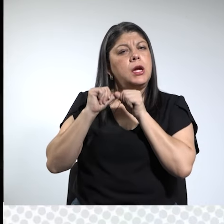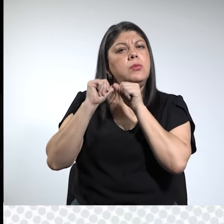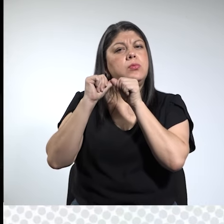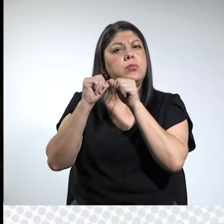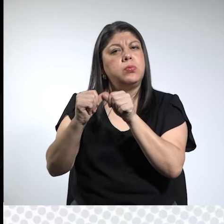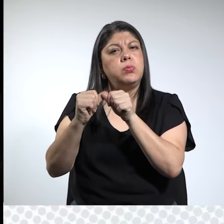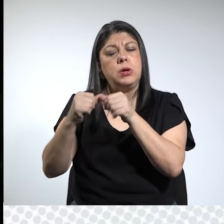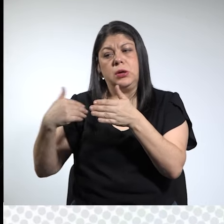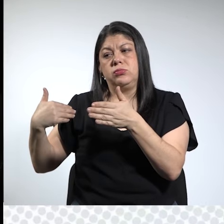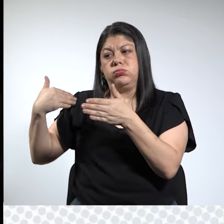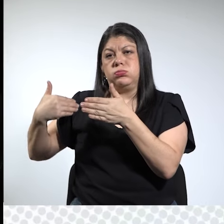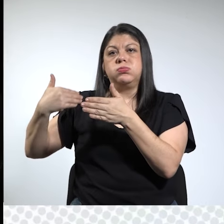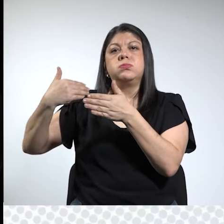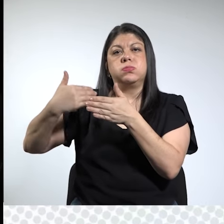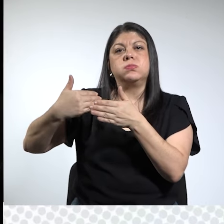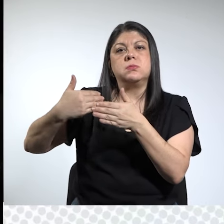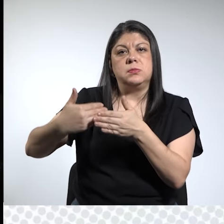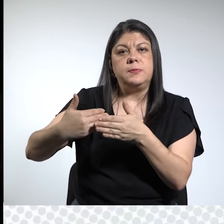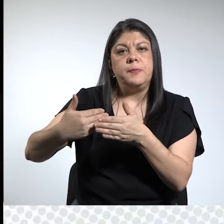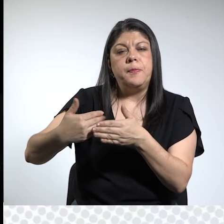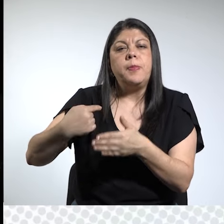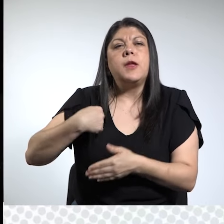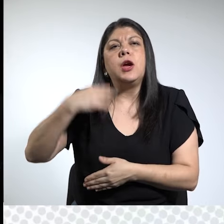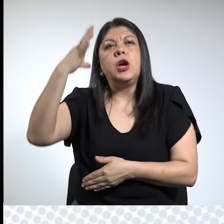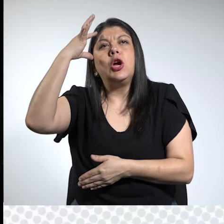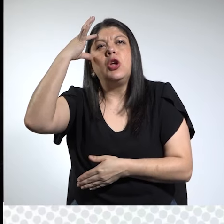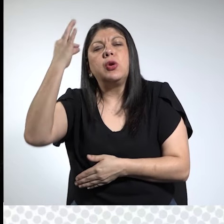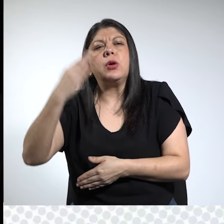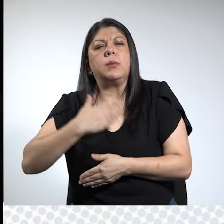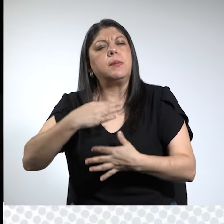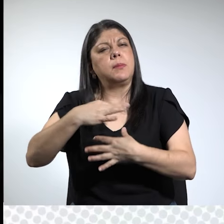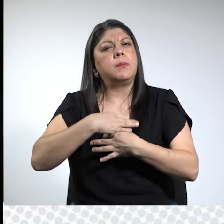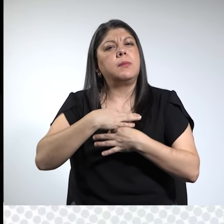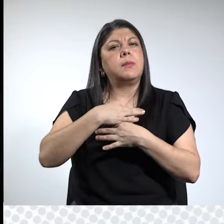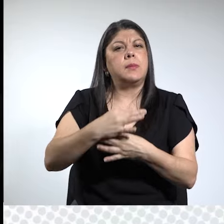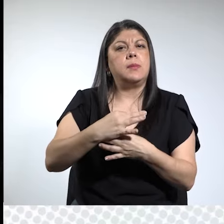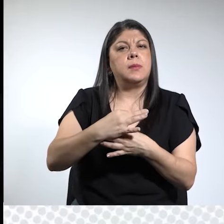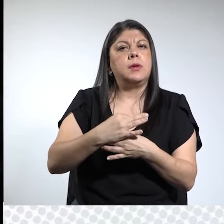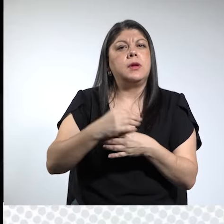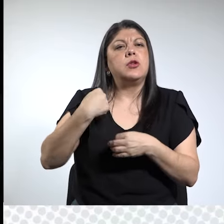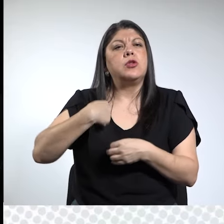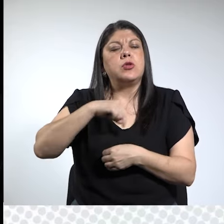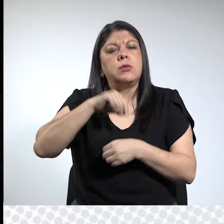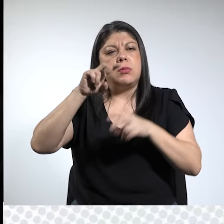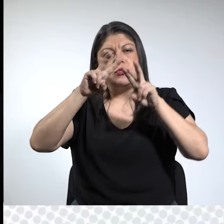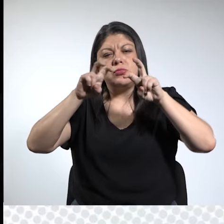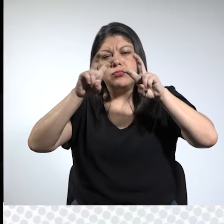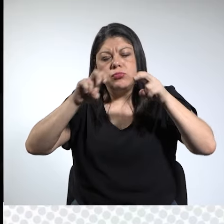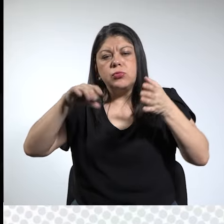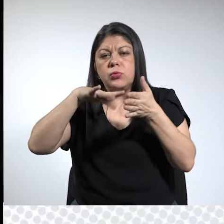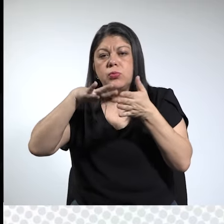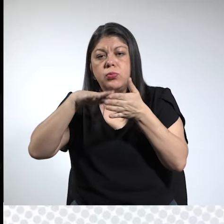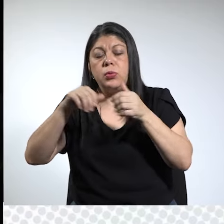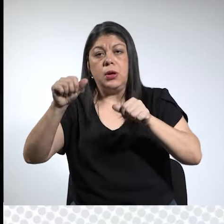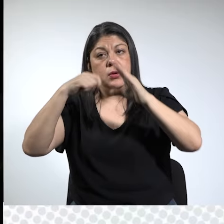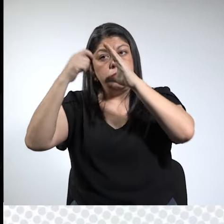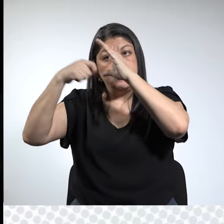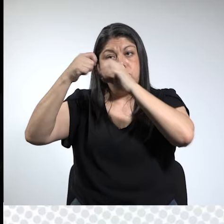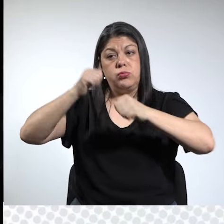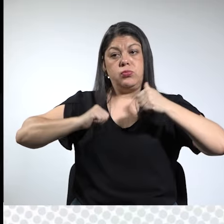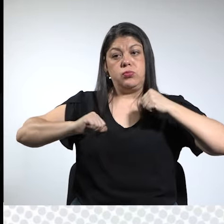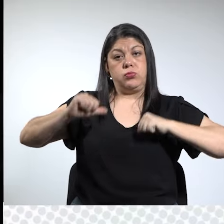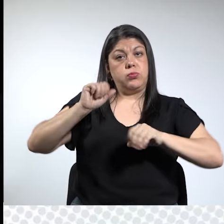continúan desde tiempos inmemorables. Creo que hay una parte muy interesante que tenemos que explorar, que es en la industria cinematográfica